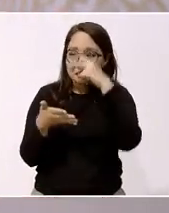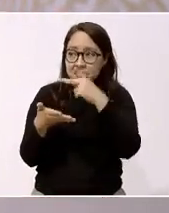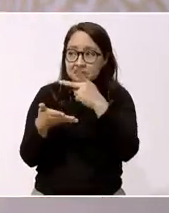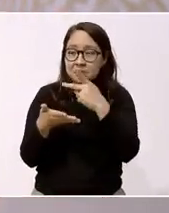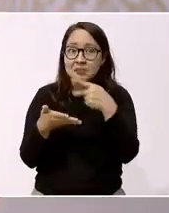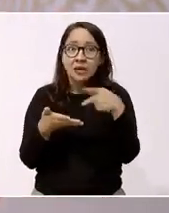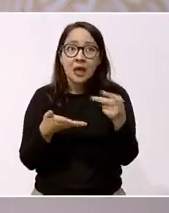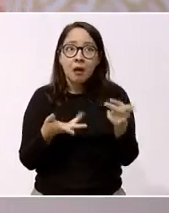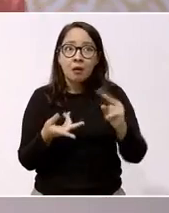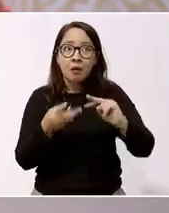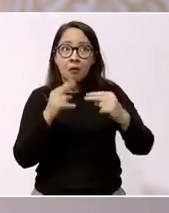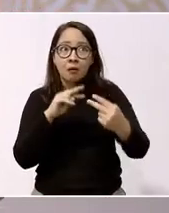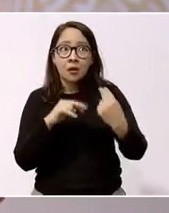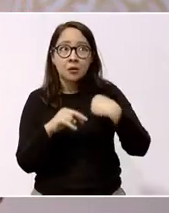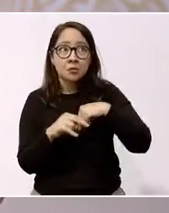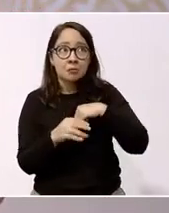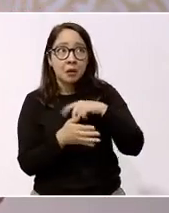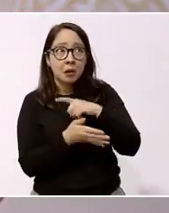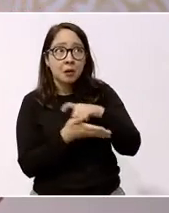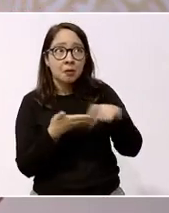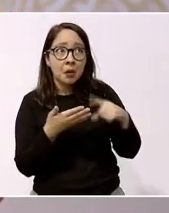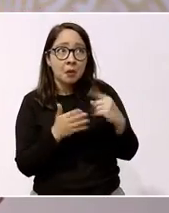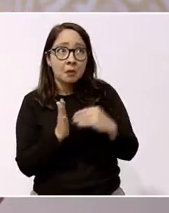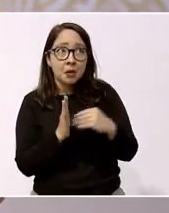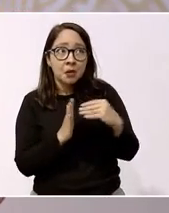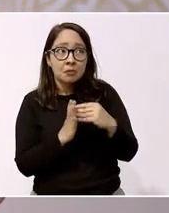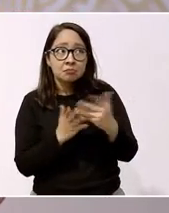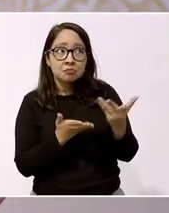nos compra 1 millón.